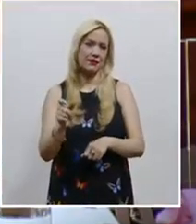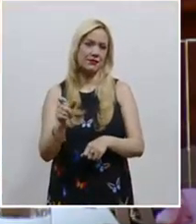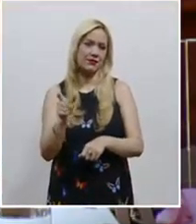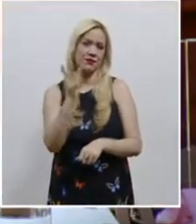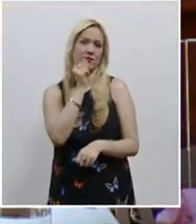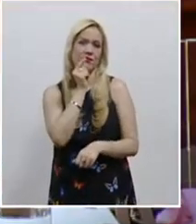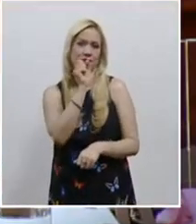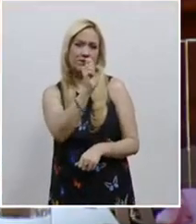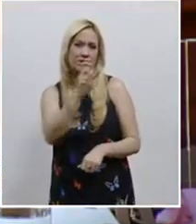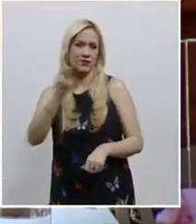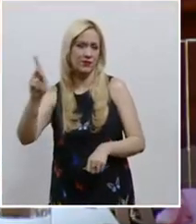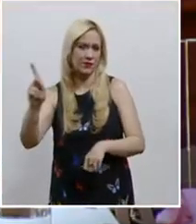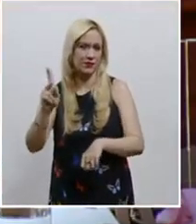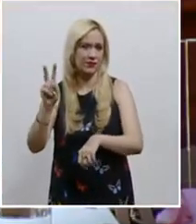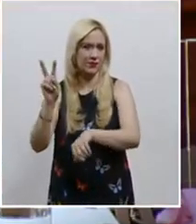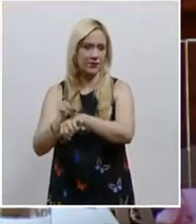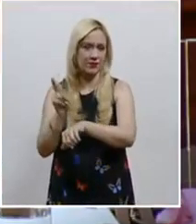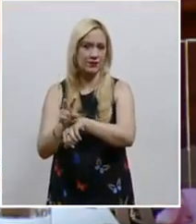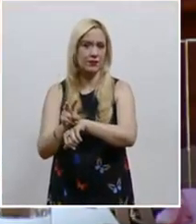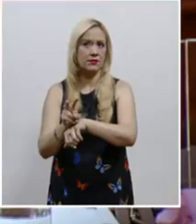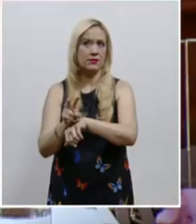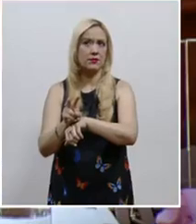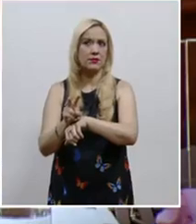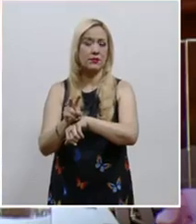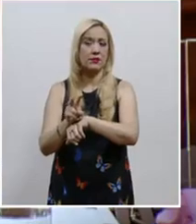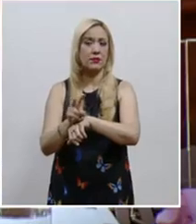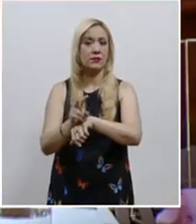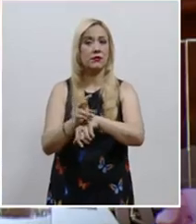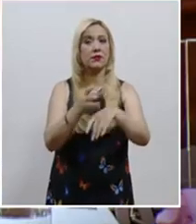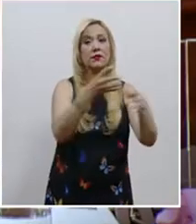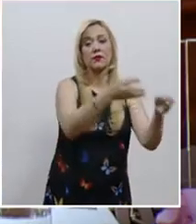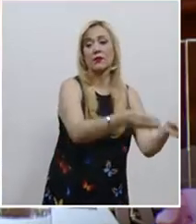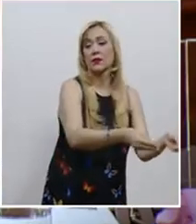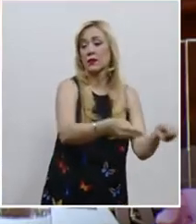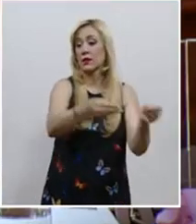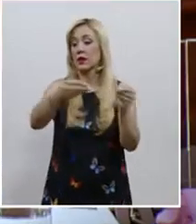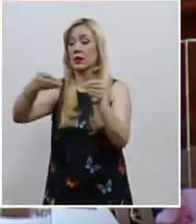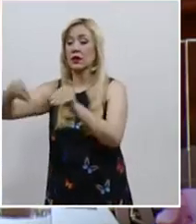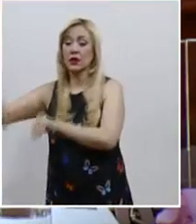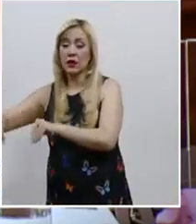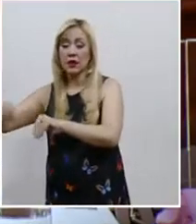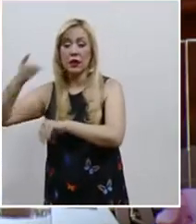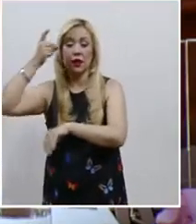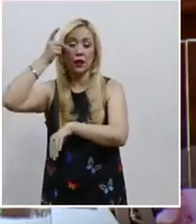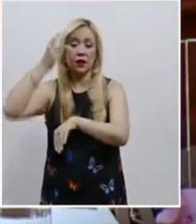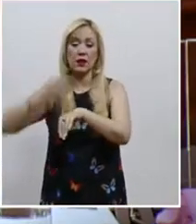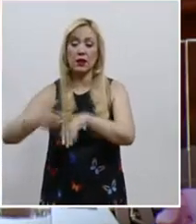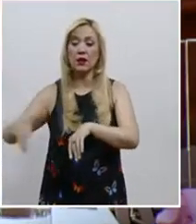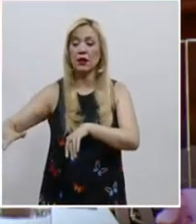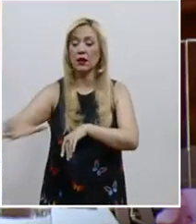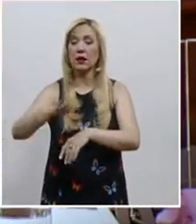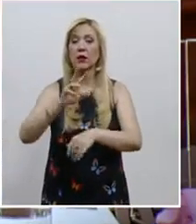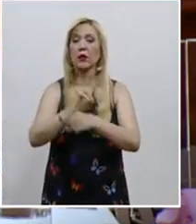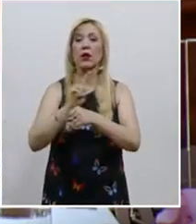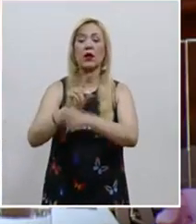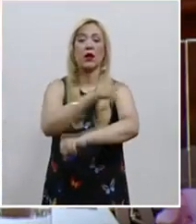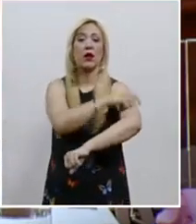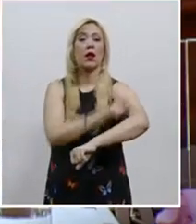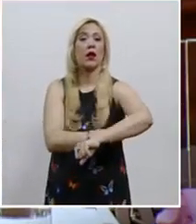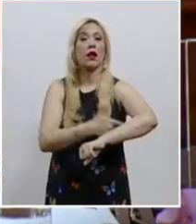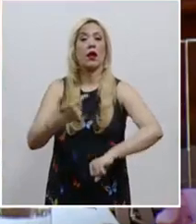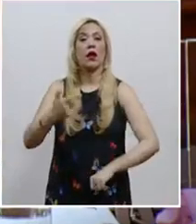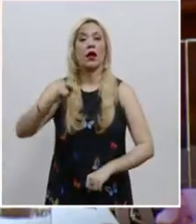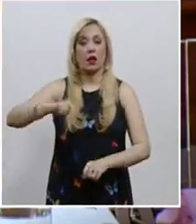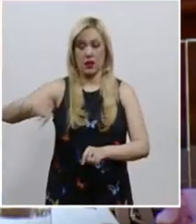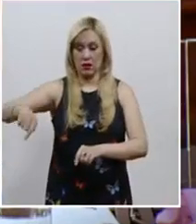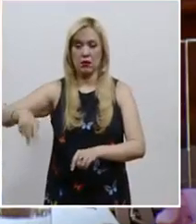de Seguridad y Protección Ciudadana, retenga la dirección de la Guardia Nacional si no posee el